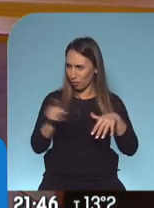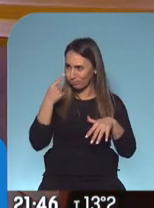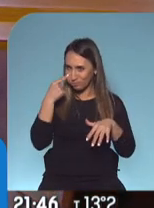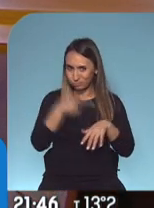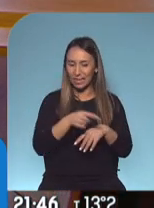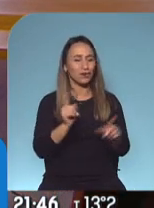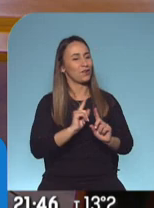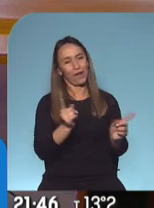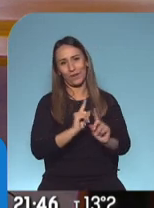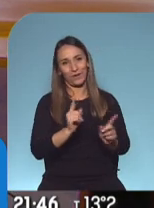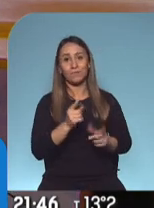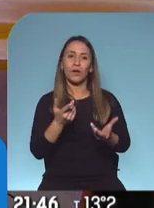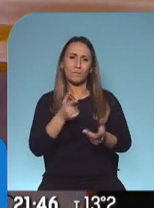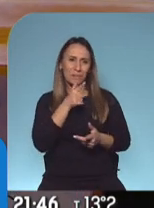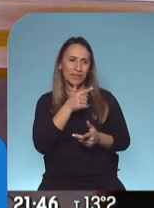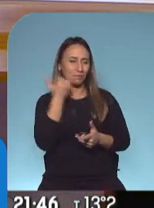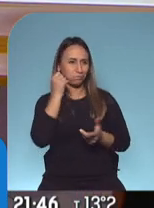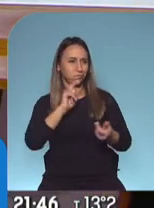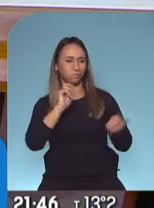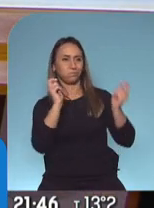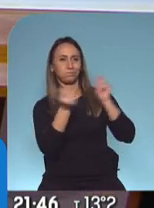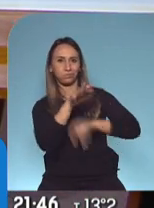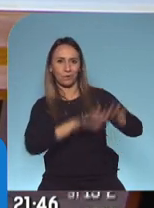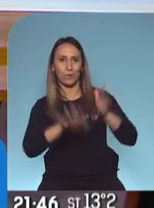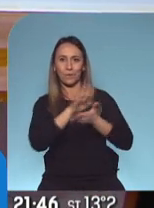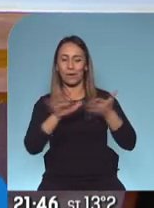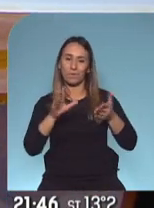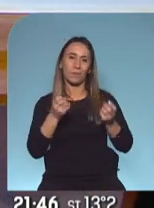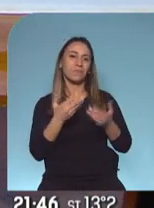no, ya creo que ya remodelado. Gracias, Pablo. No, pues excelente. No.